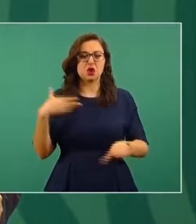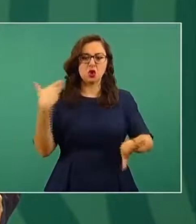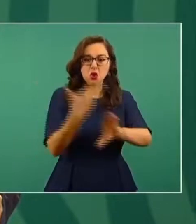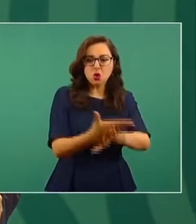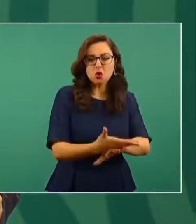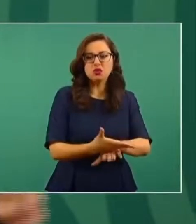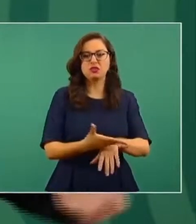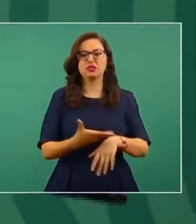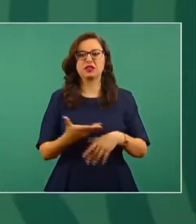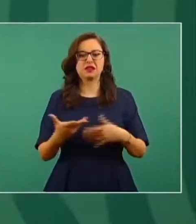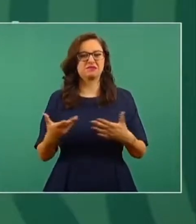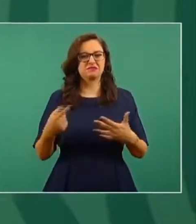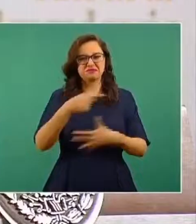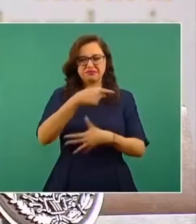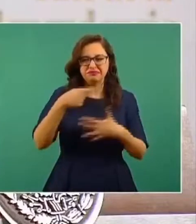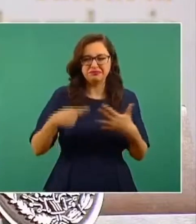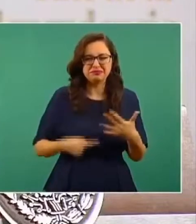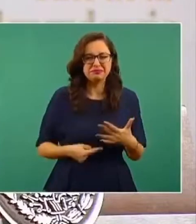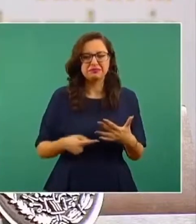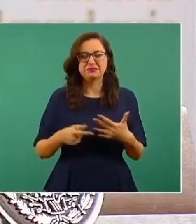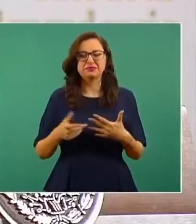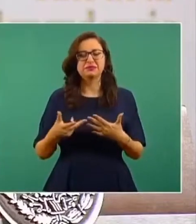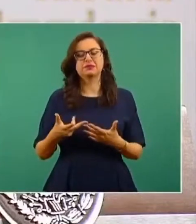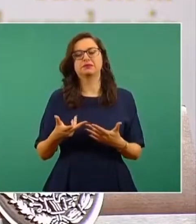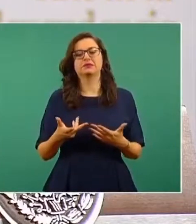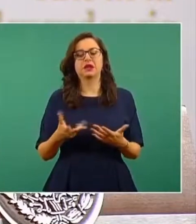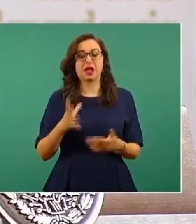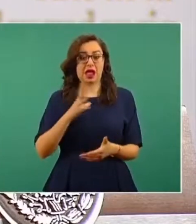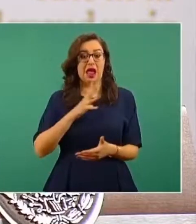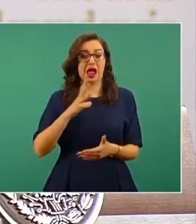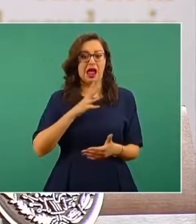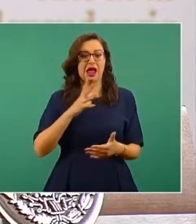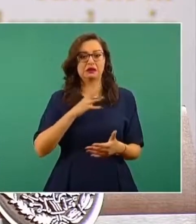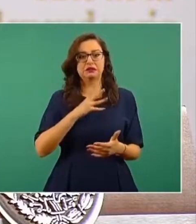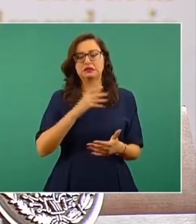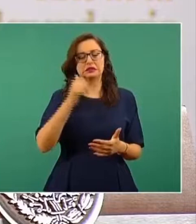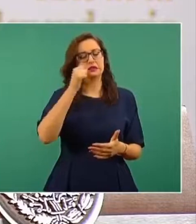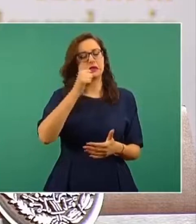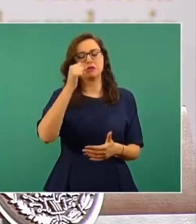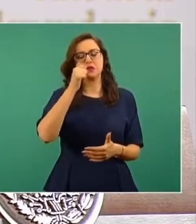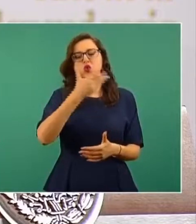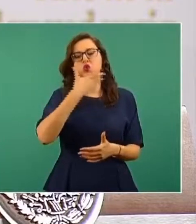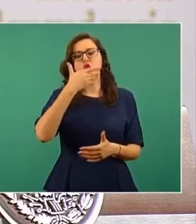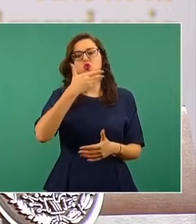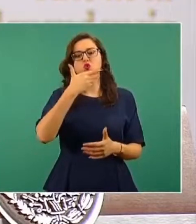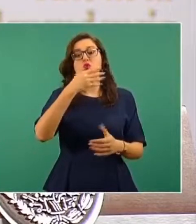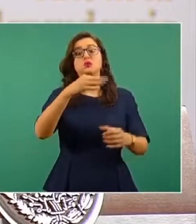por todo esto que se presenta en procesos electorales,